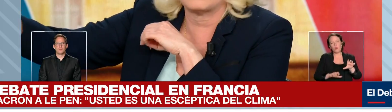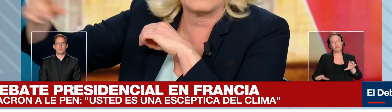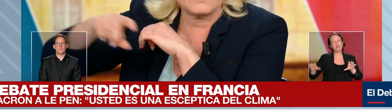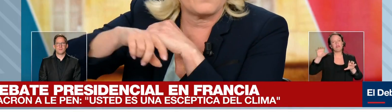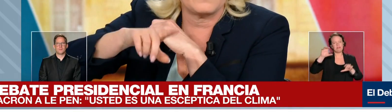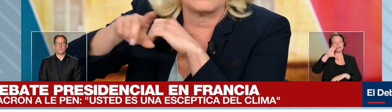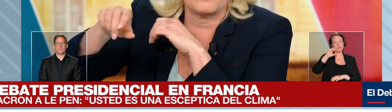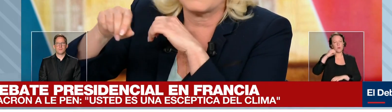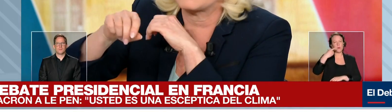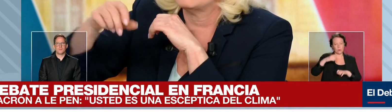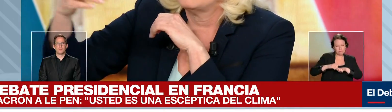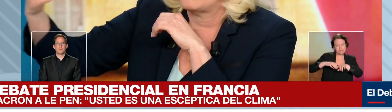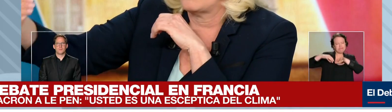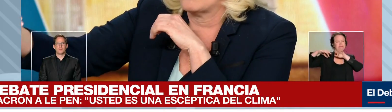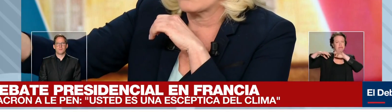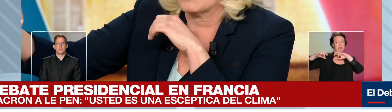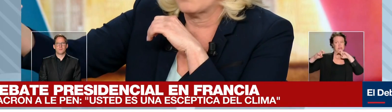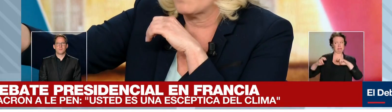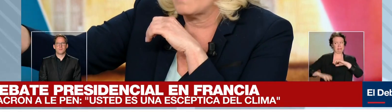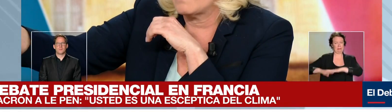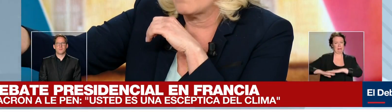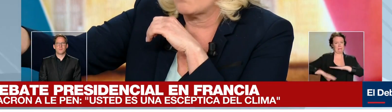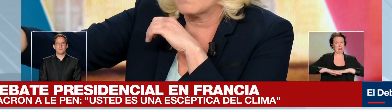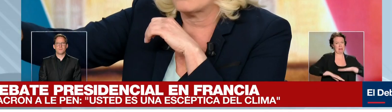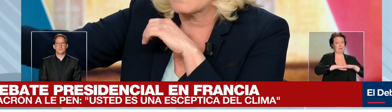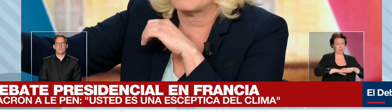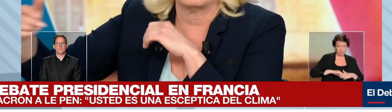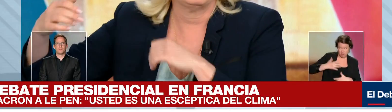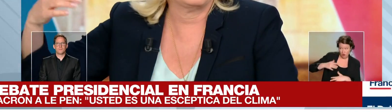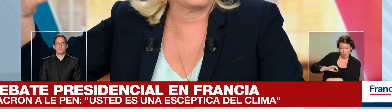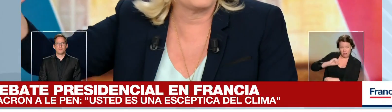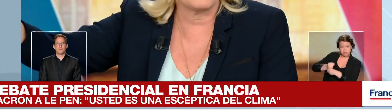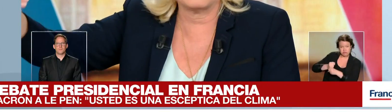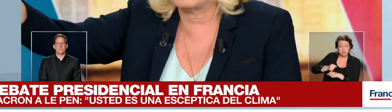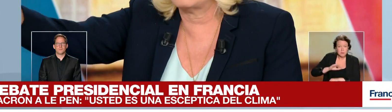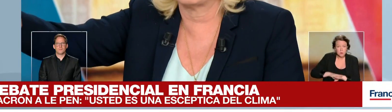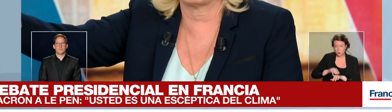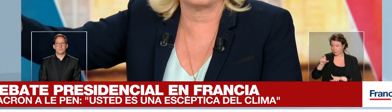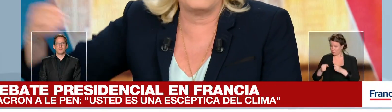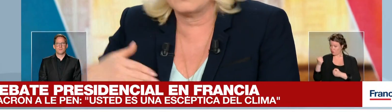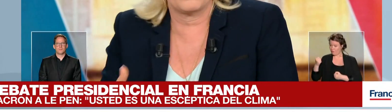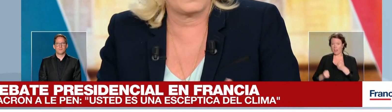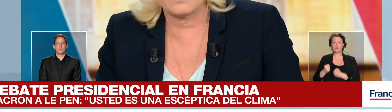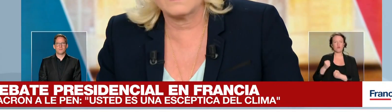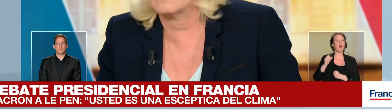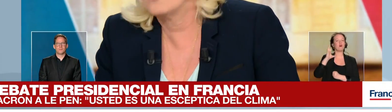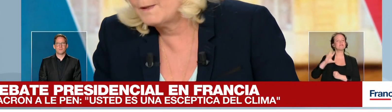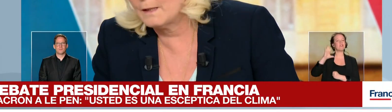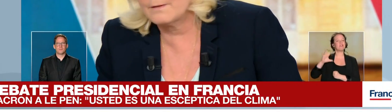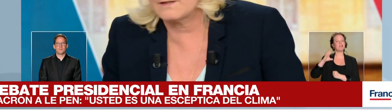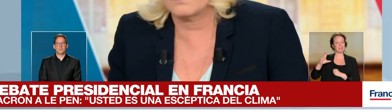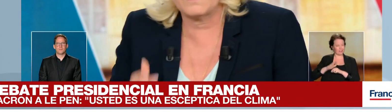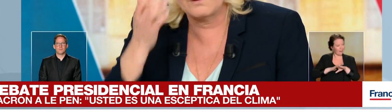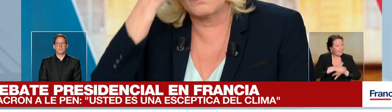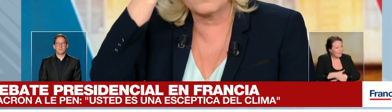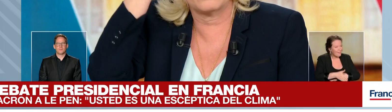la prohibición con respecto a las emisiones para quienes tienen carros viejos. Ellos no pueden,